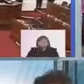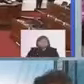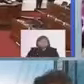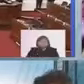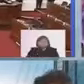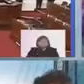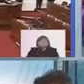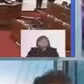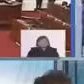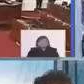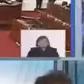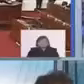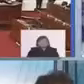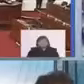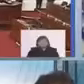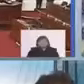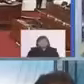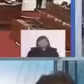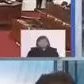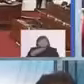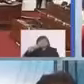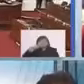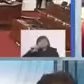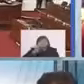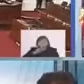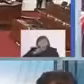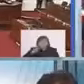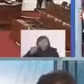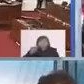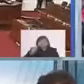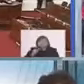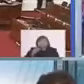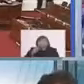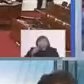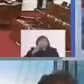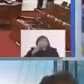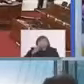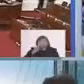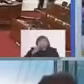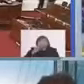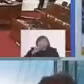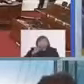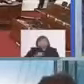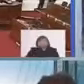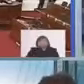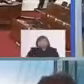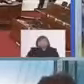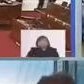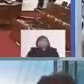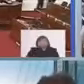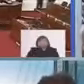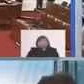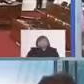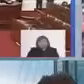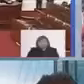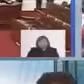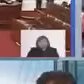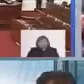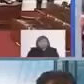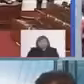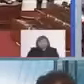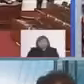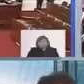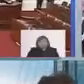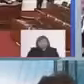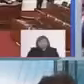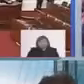el promedio para llegar a los 3.000 de mínima, que es lo comprometido. Yo, ¿no?, creo que vamos a estar arriba de los 4.000. Sí, 4.000, 4.500,